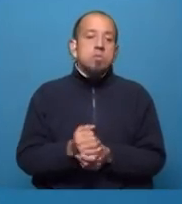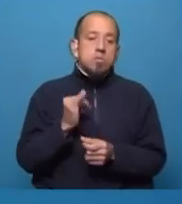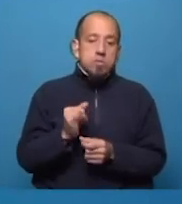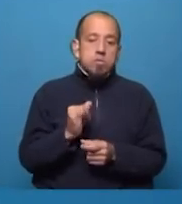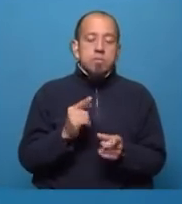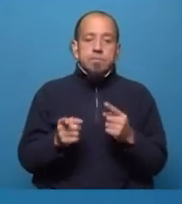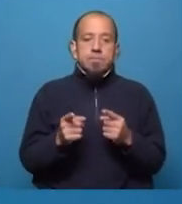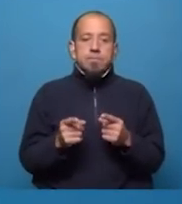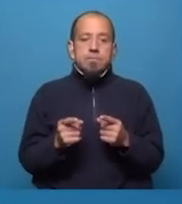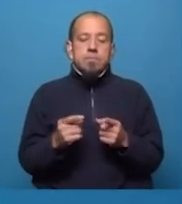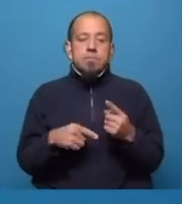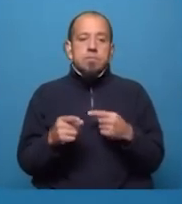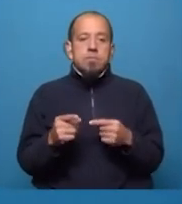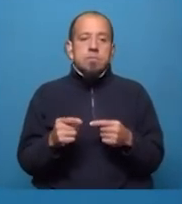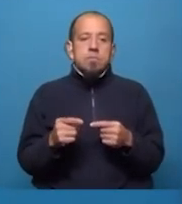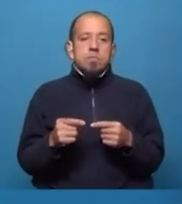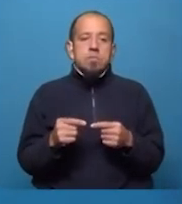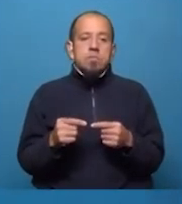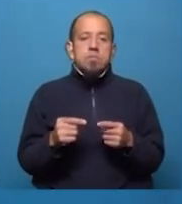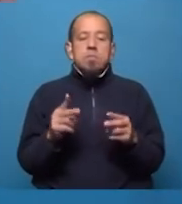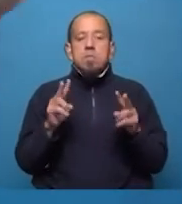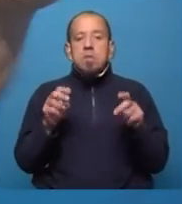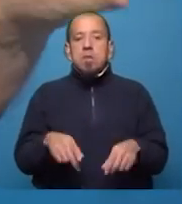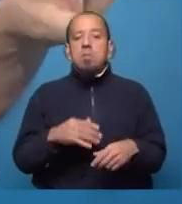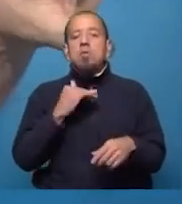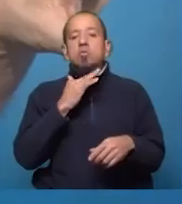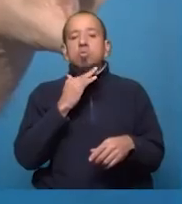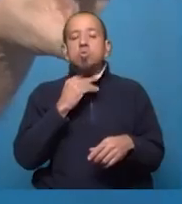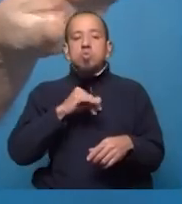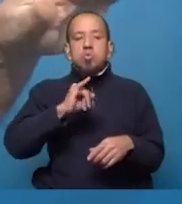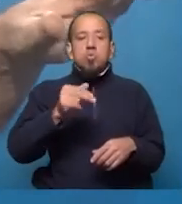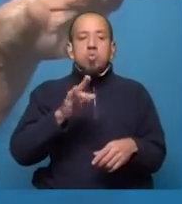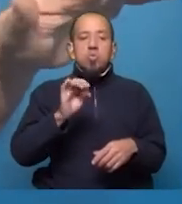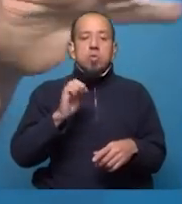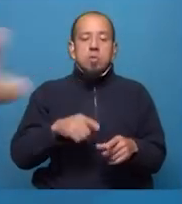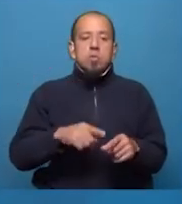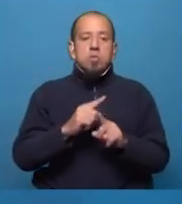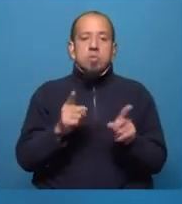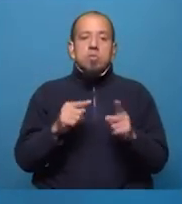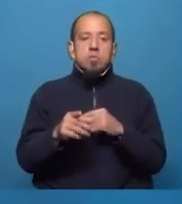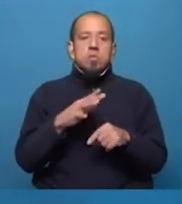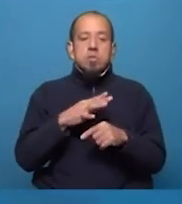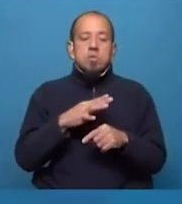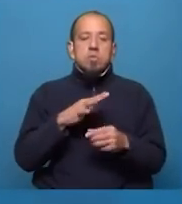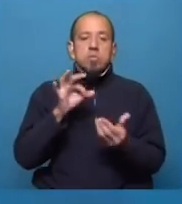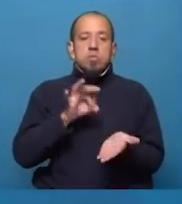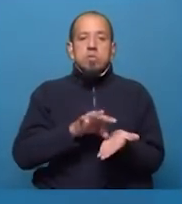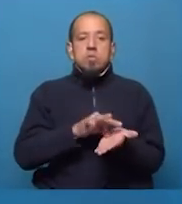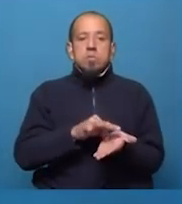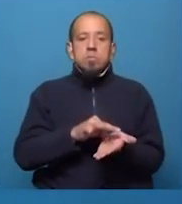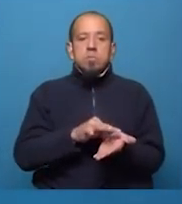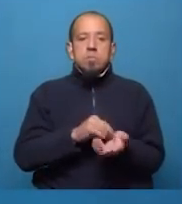organismo más allá que yo siempre insisto acá el tema de corrupción no es solo el ajuste como acá tenemos que ir un sistema